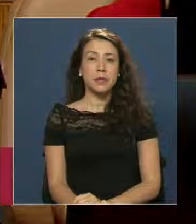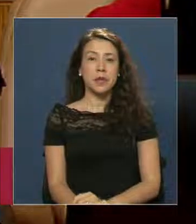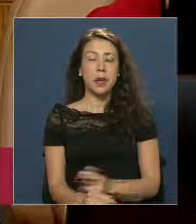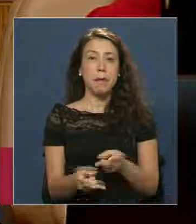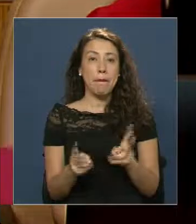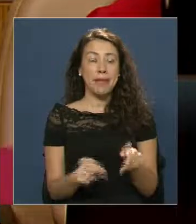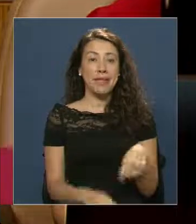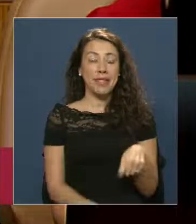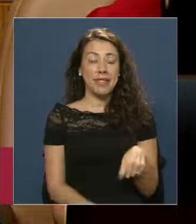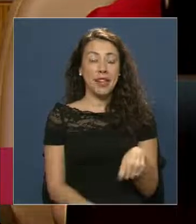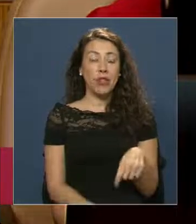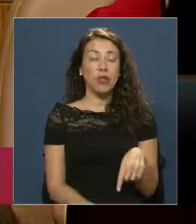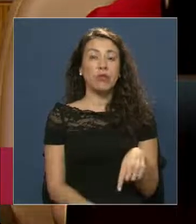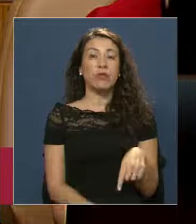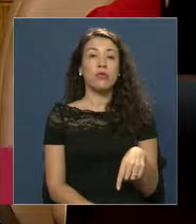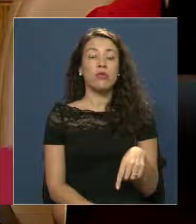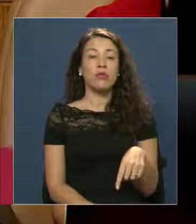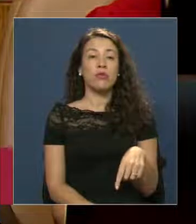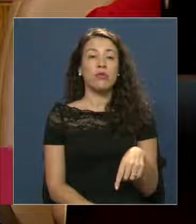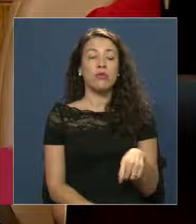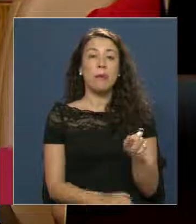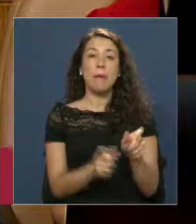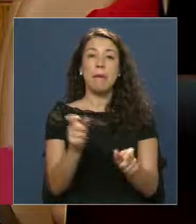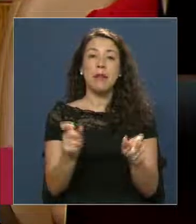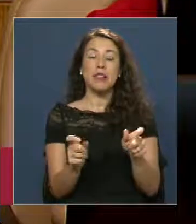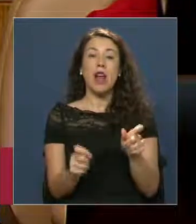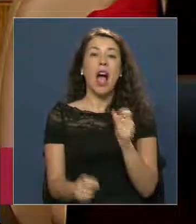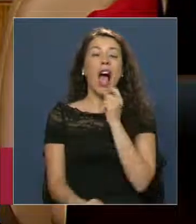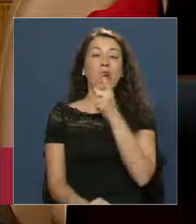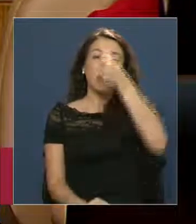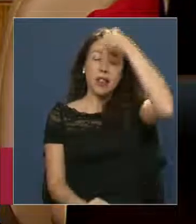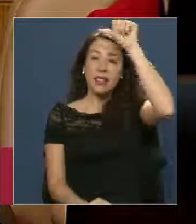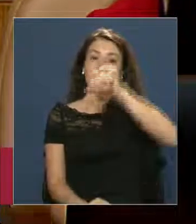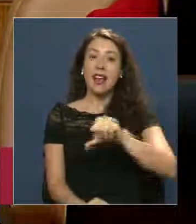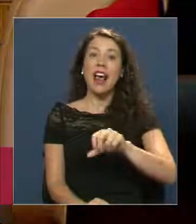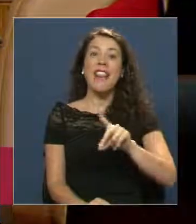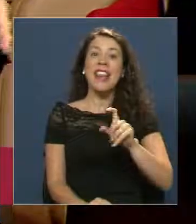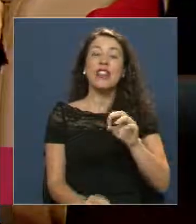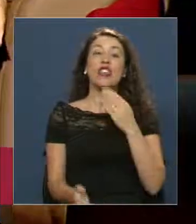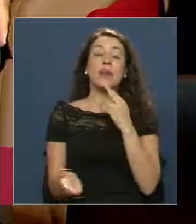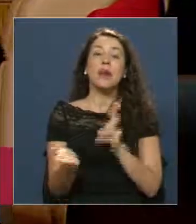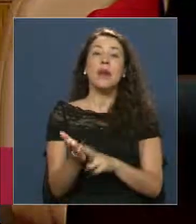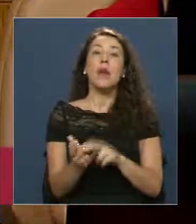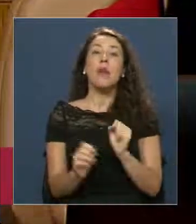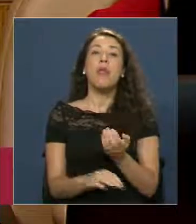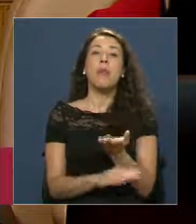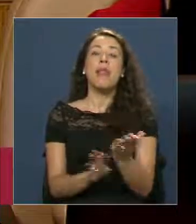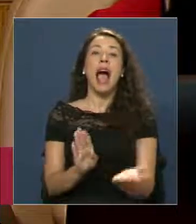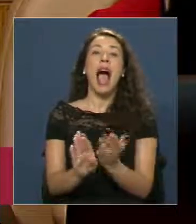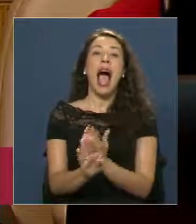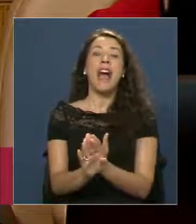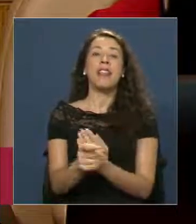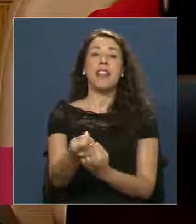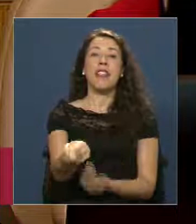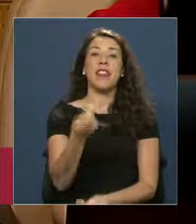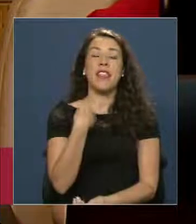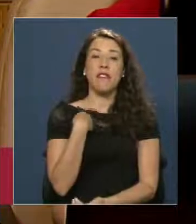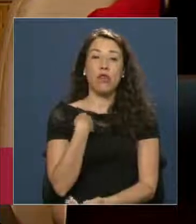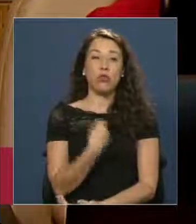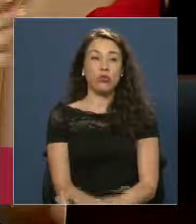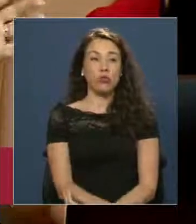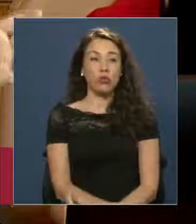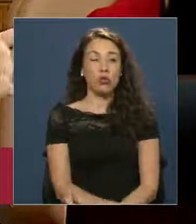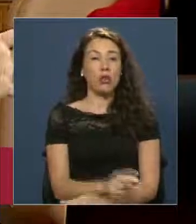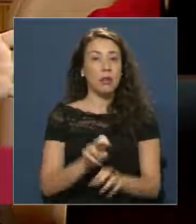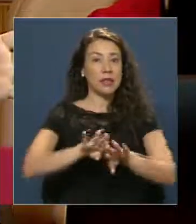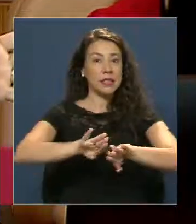El Senado también colocó que permitía a las personas acusadas o condenadas por delitos tributarios también acceder al anticipo de devoluciones. Esto es un tema,